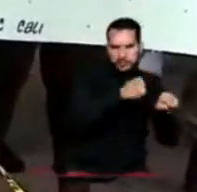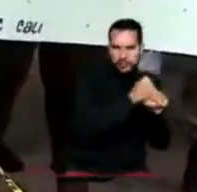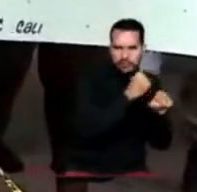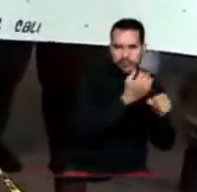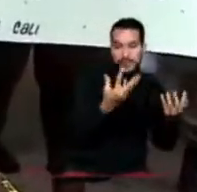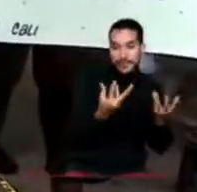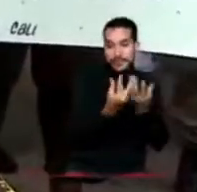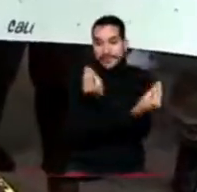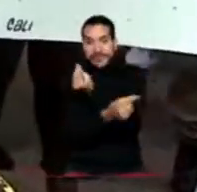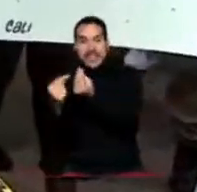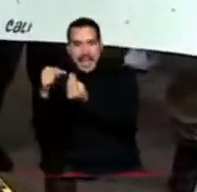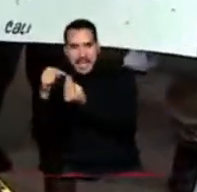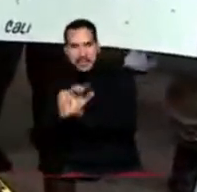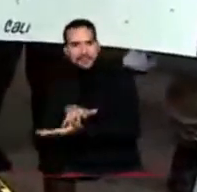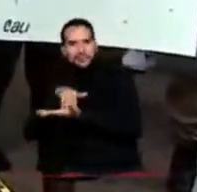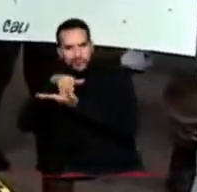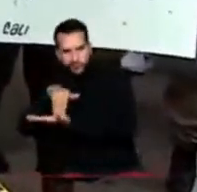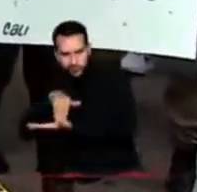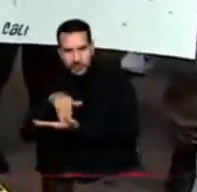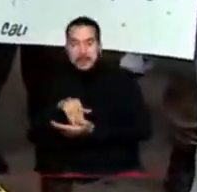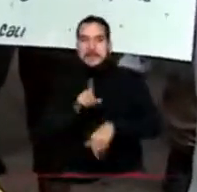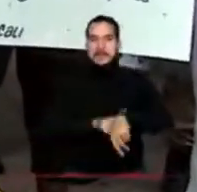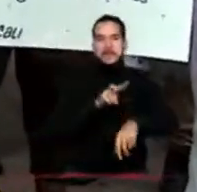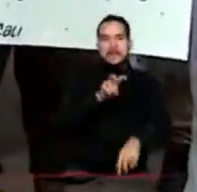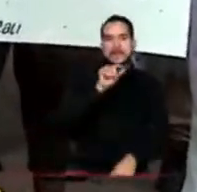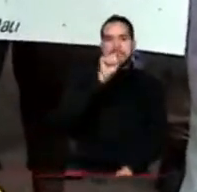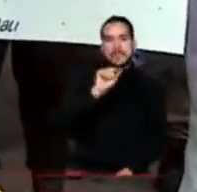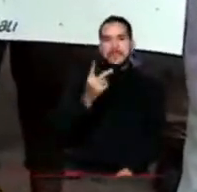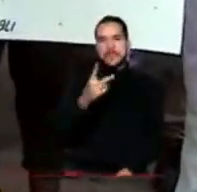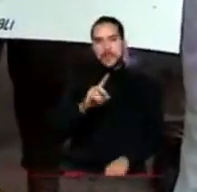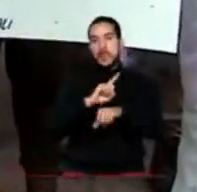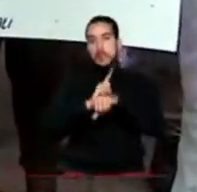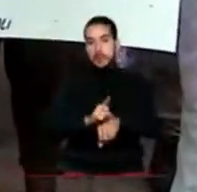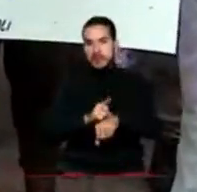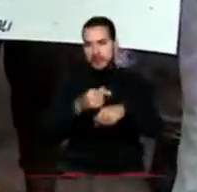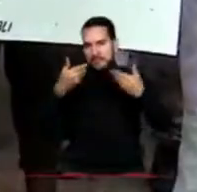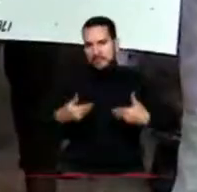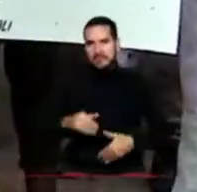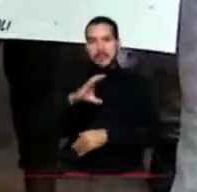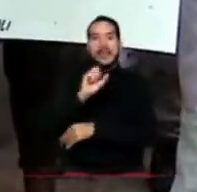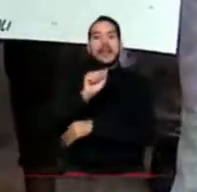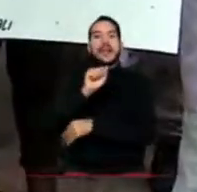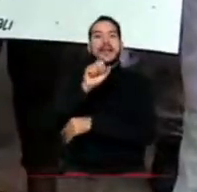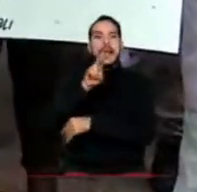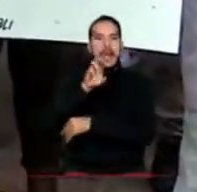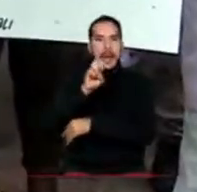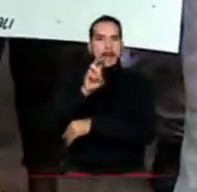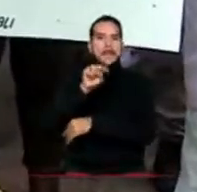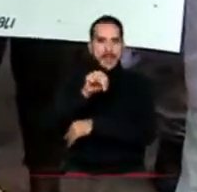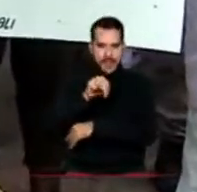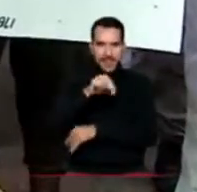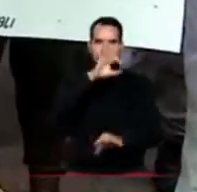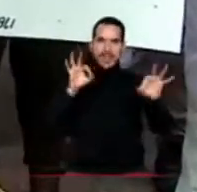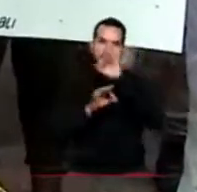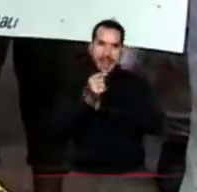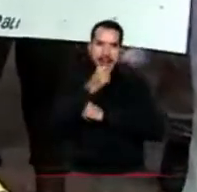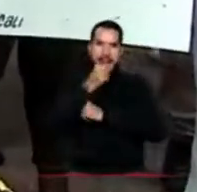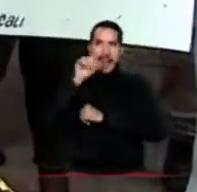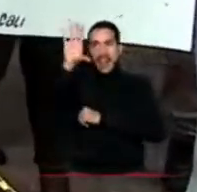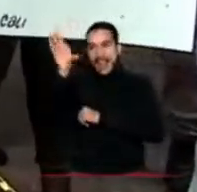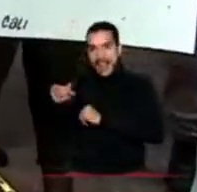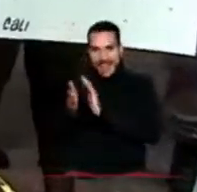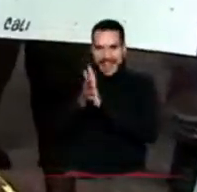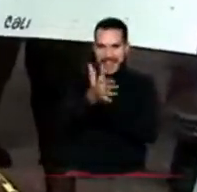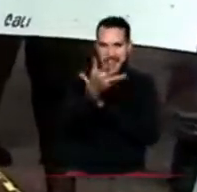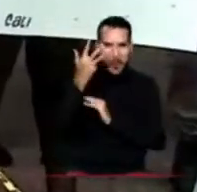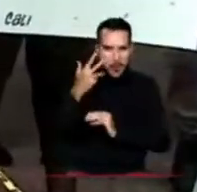prestar su servicio. 7 de la mañana, 12 minutos. Yo soy Carmen Alicia Sarmiento Mora y este es un informe de Telepacífico Noticias, la región todos los días. Nos